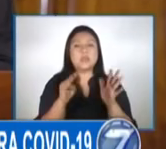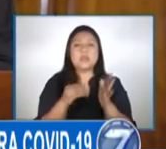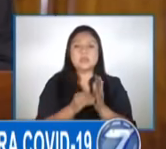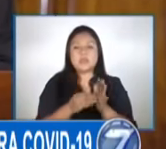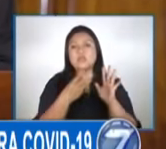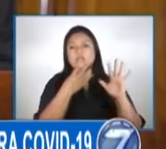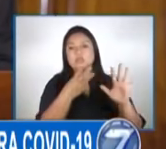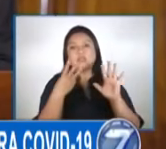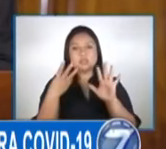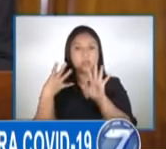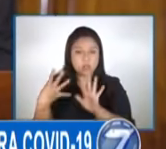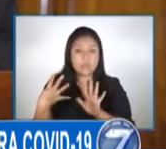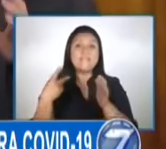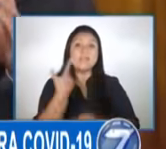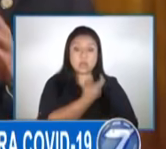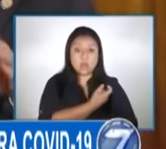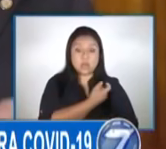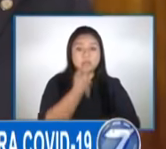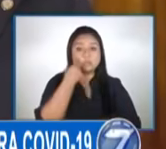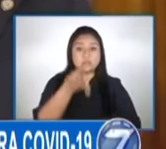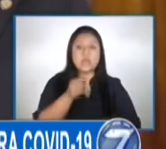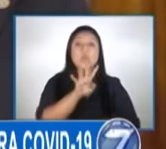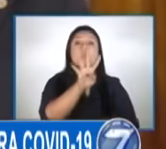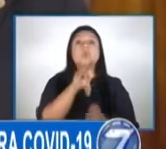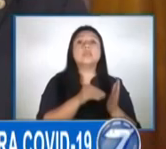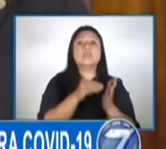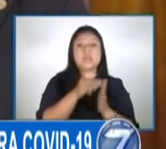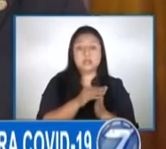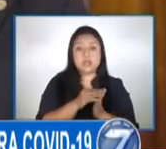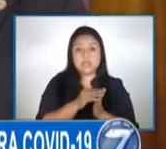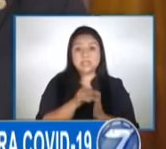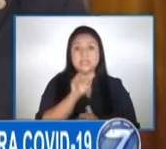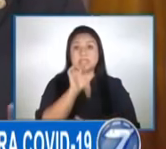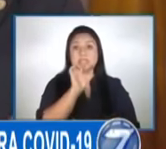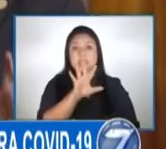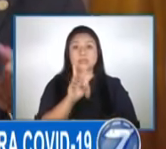7.049.889 dosis de vacunas, de las cuales